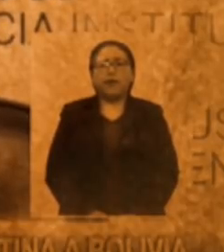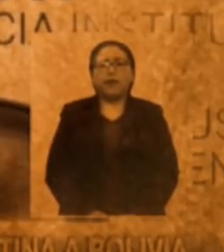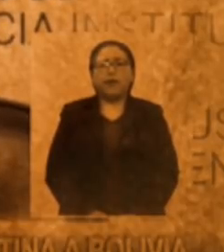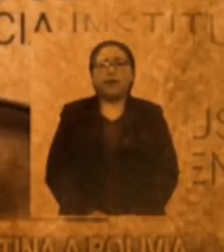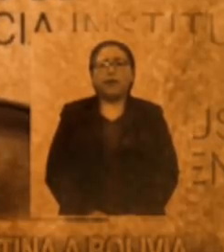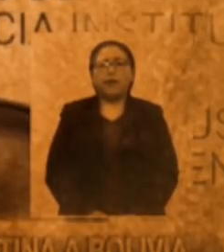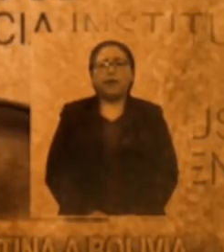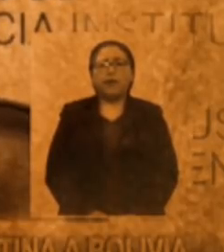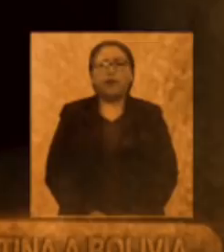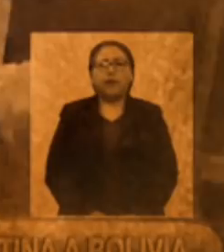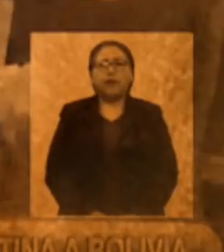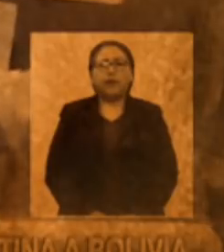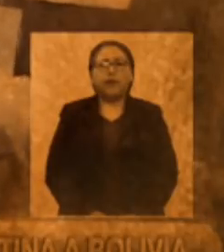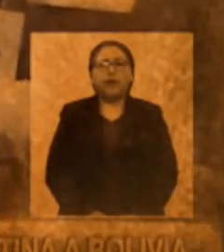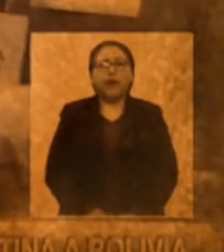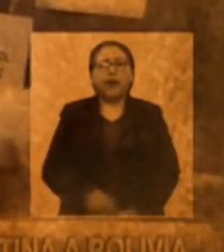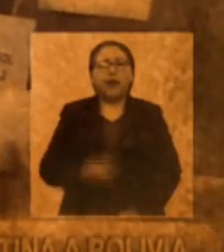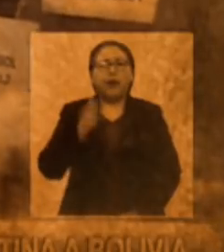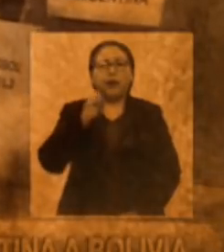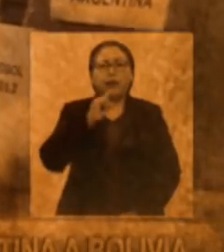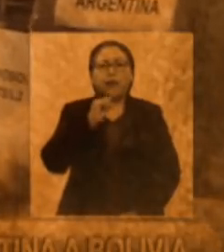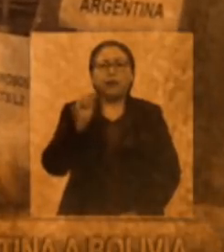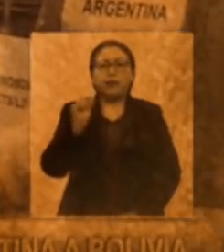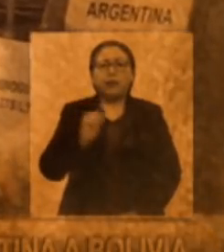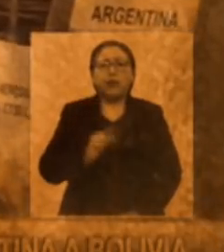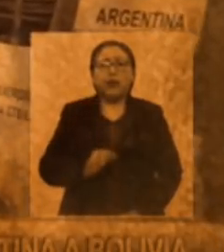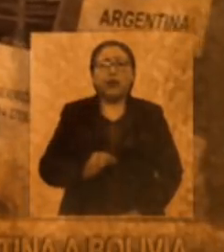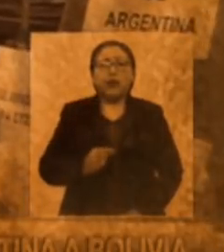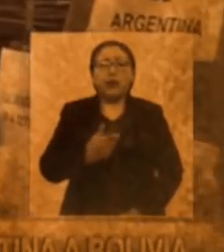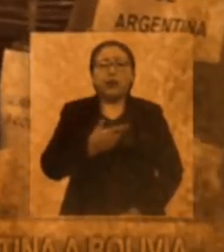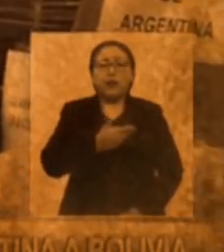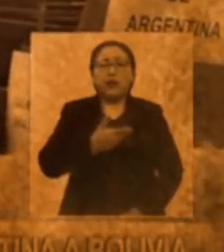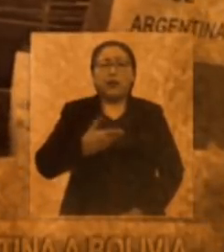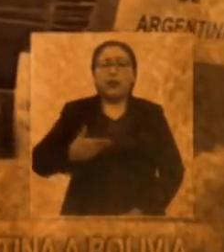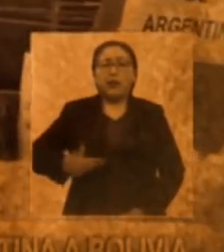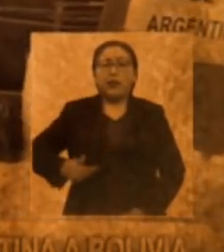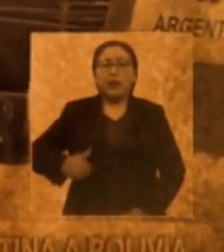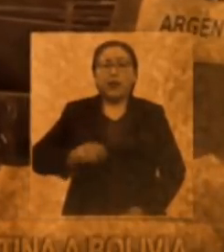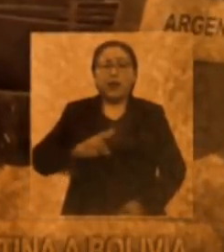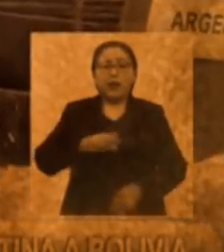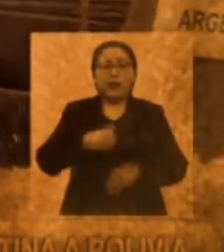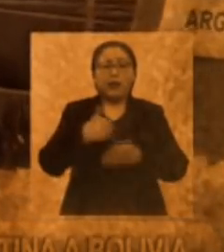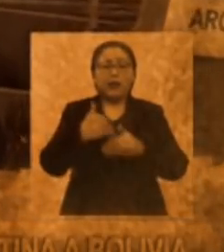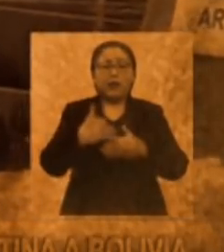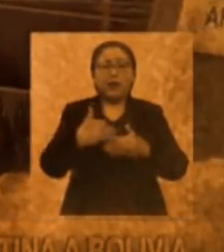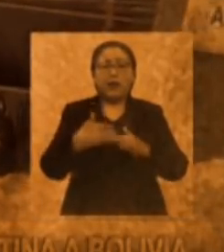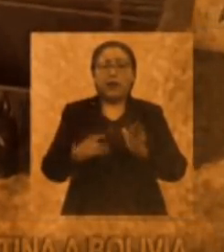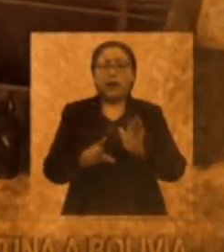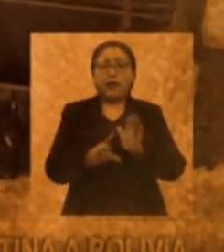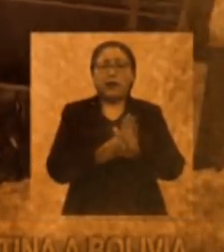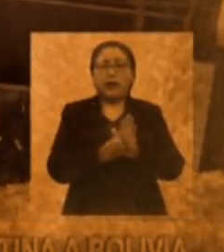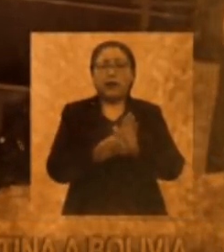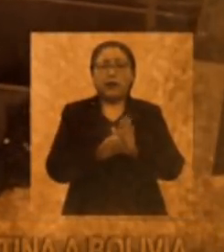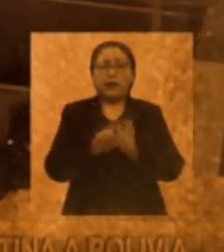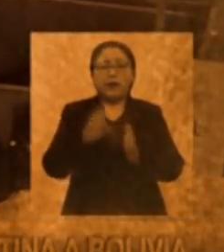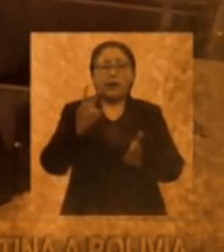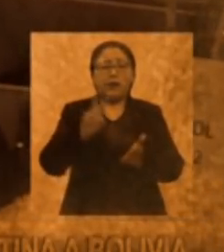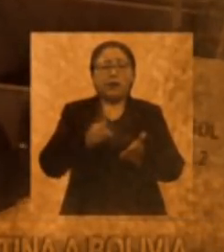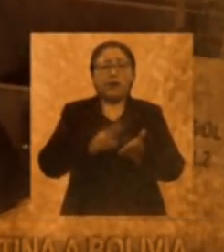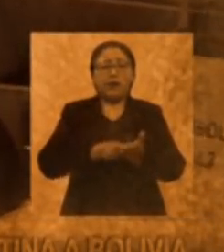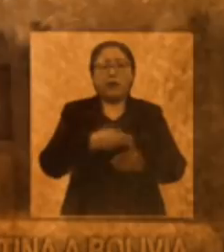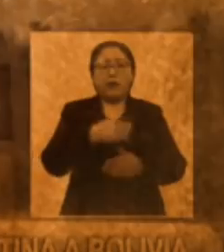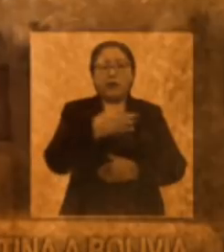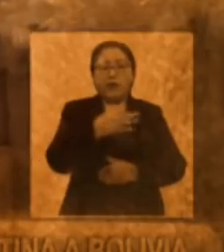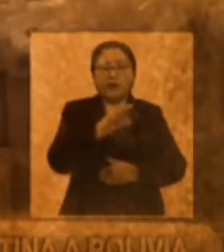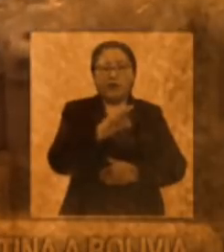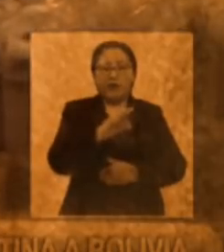todo esto, ¿qué dijo Luis Fernando Camacho sobre la imputación de Macri sobre las armas enviadas a Bolivia? Camacho